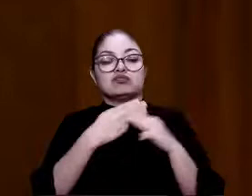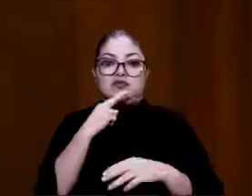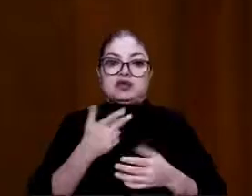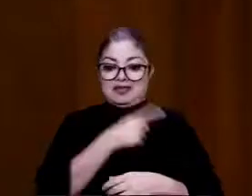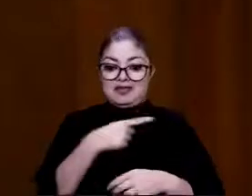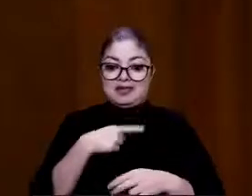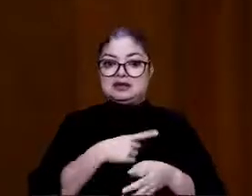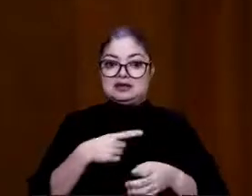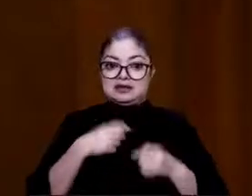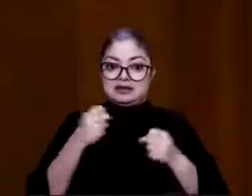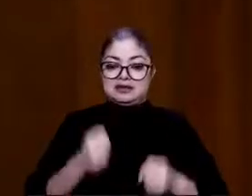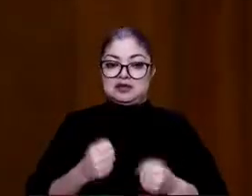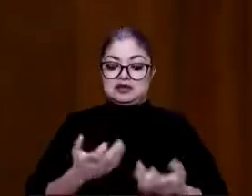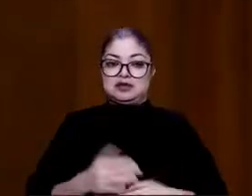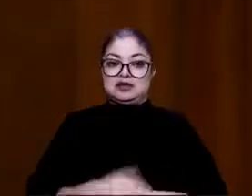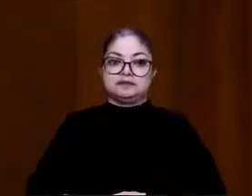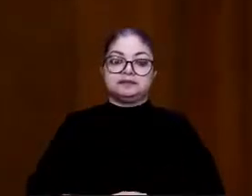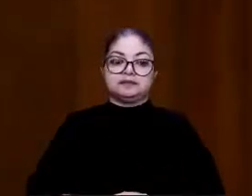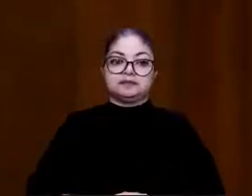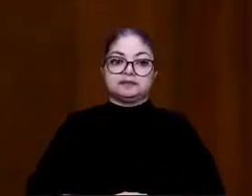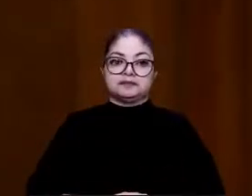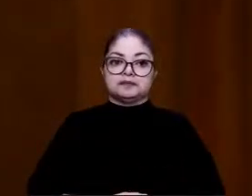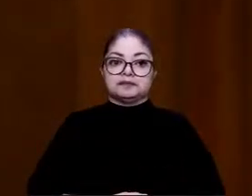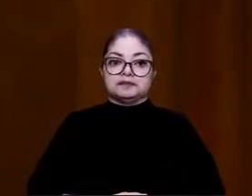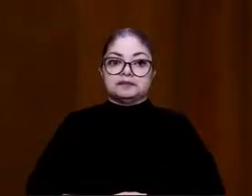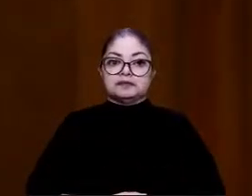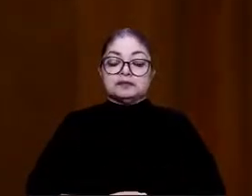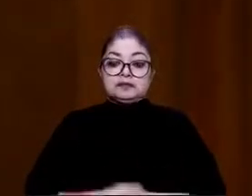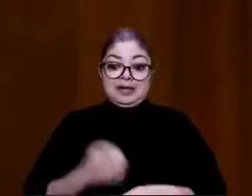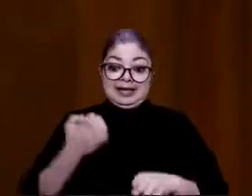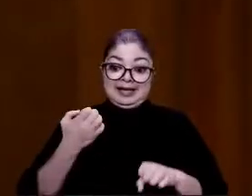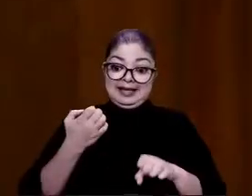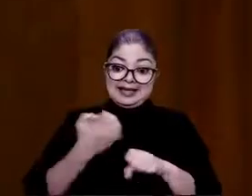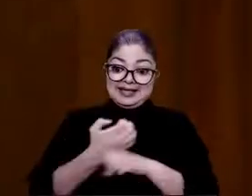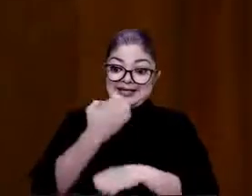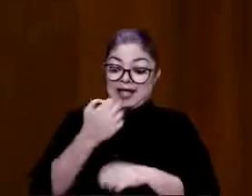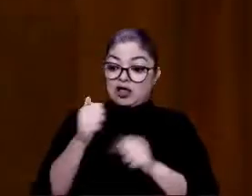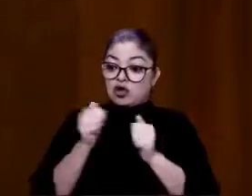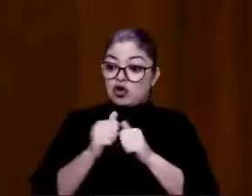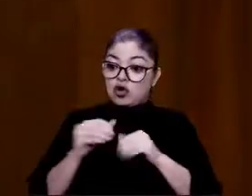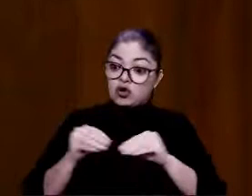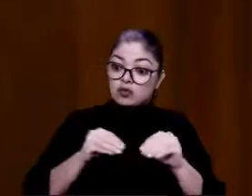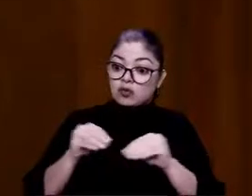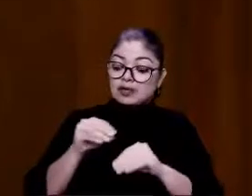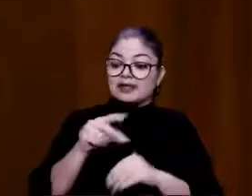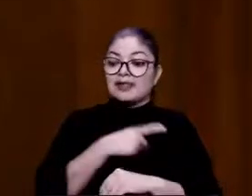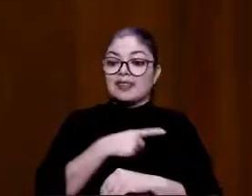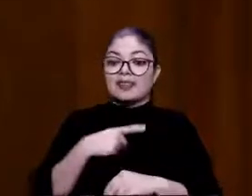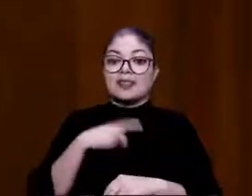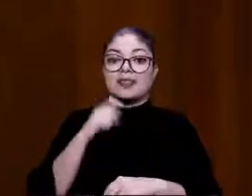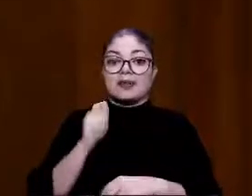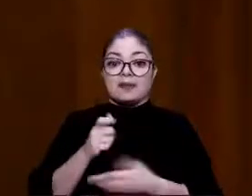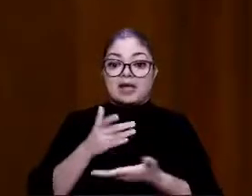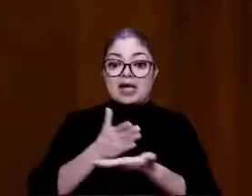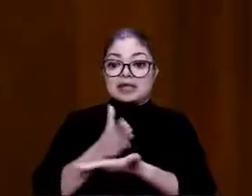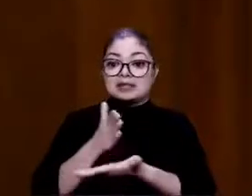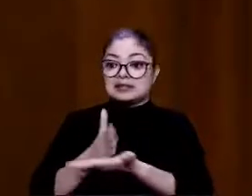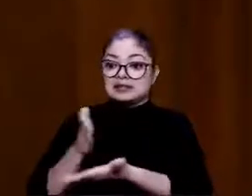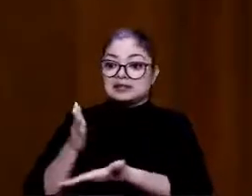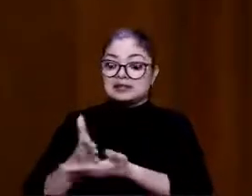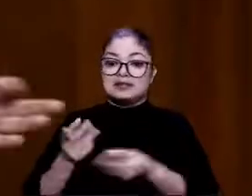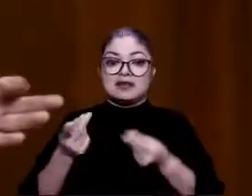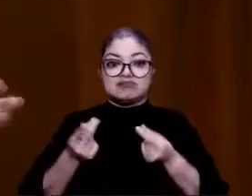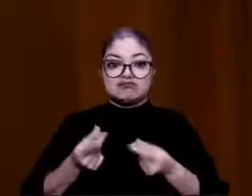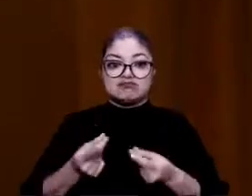usuarios. Un Estado con movilidad sostenible debe garantizar accesibilidad para todos de forma eficiente